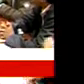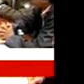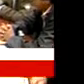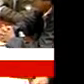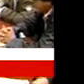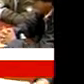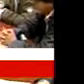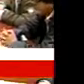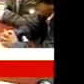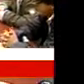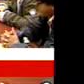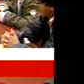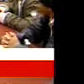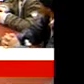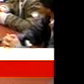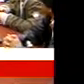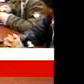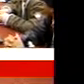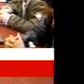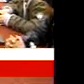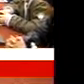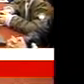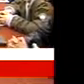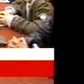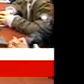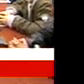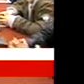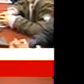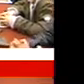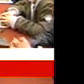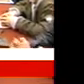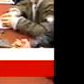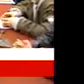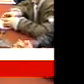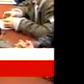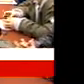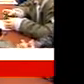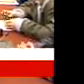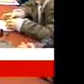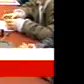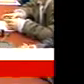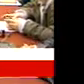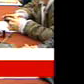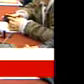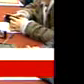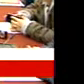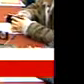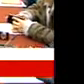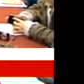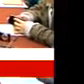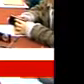el Congreso de la República del Perú. Yo quiero manifestar mi